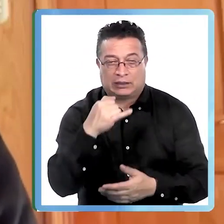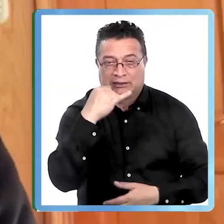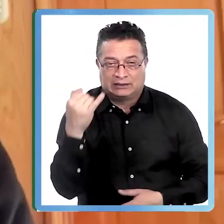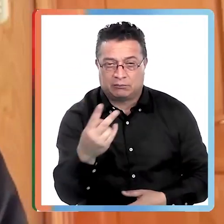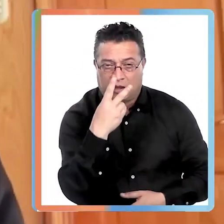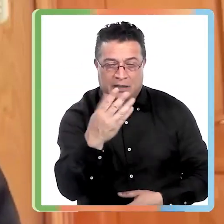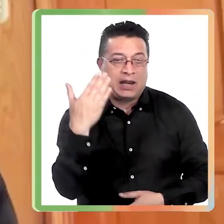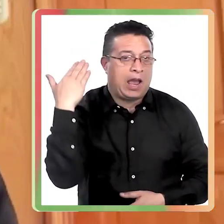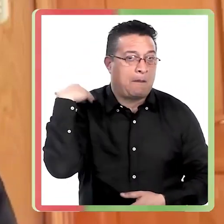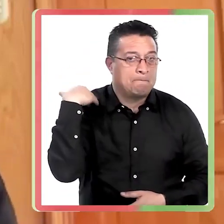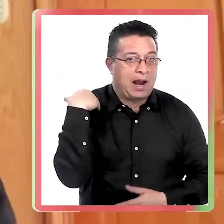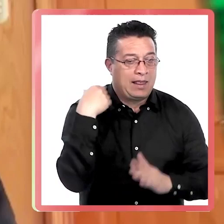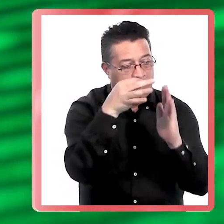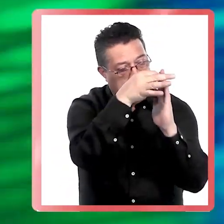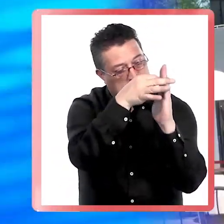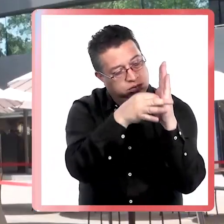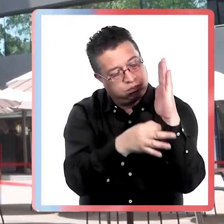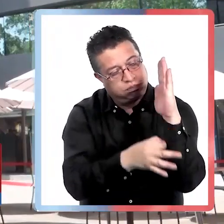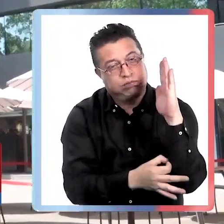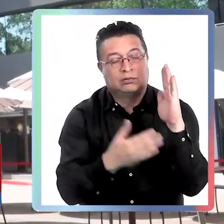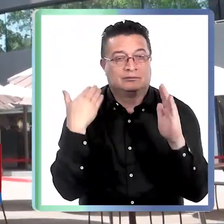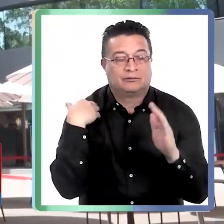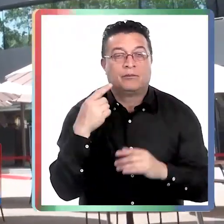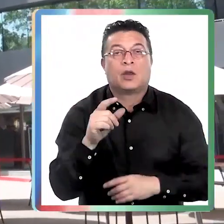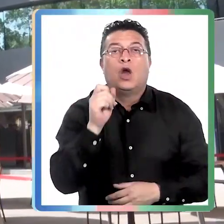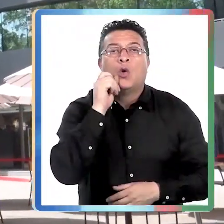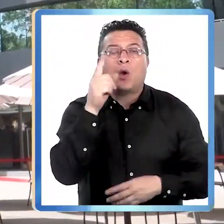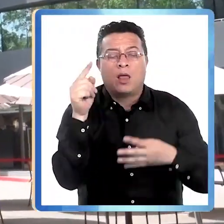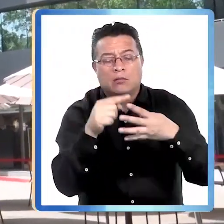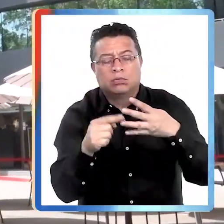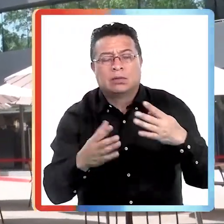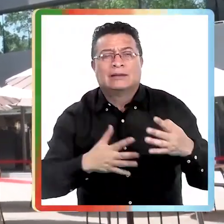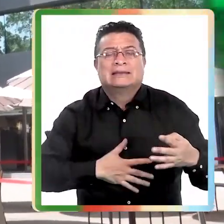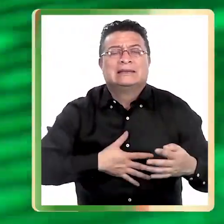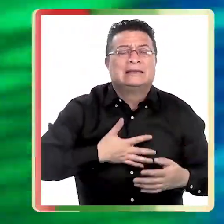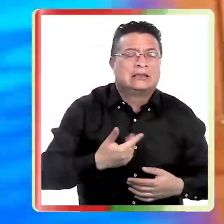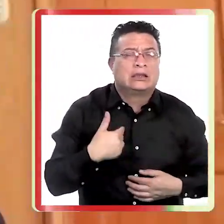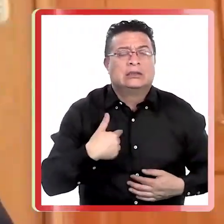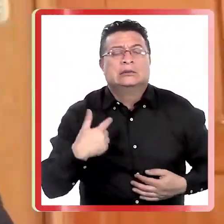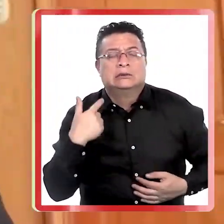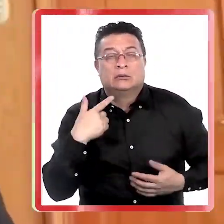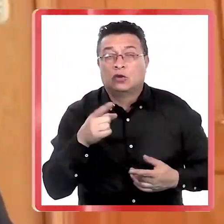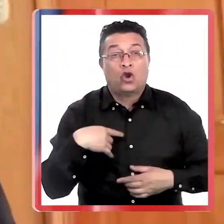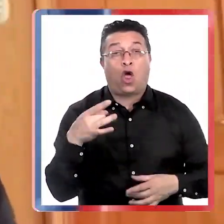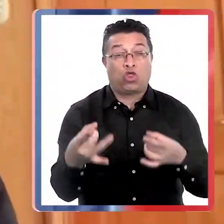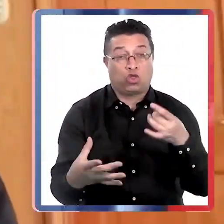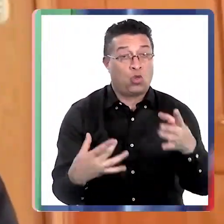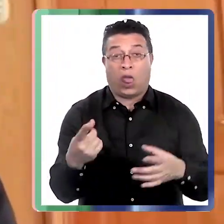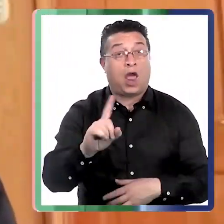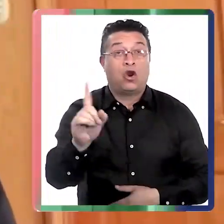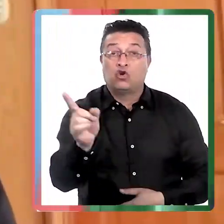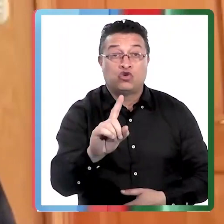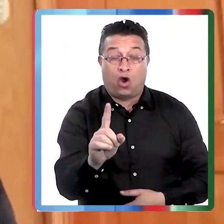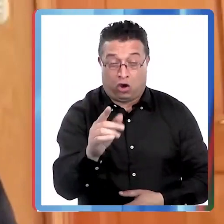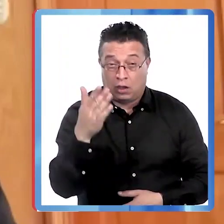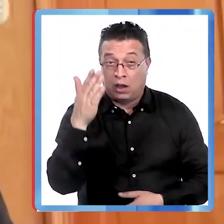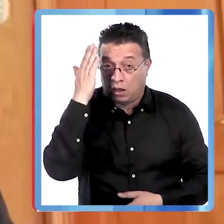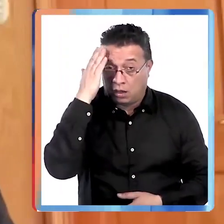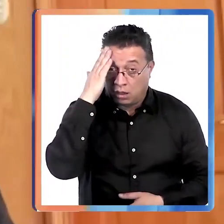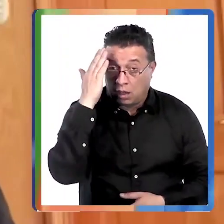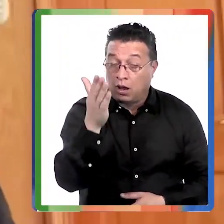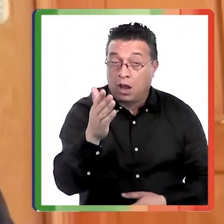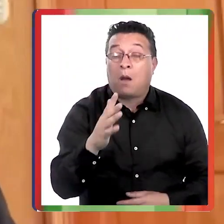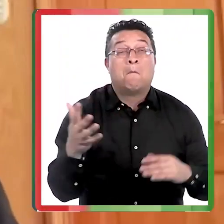y siempre se le esté mirando la espalda. ¿Cuáles son los principales síntomas de la escoliosis? La escoliosis no duele y eso es súper